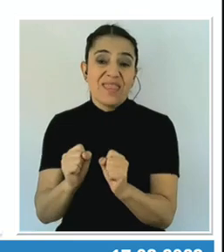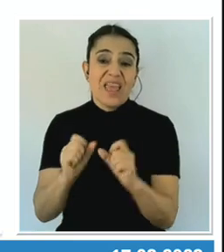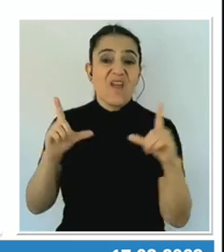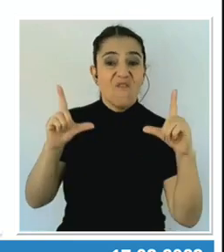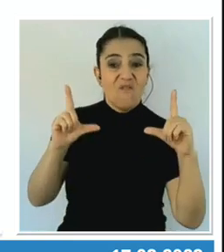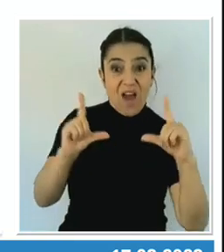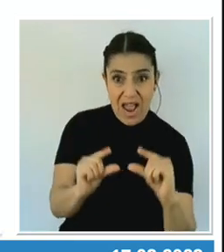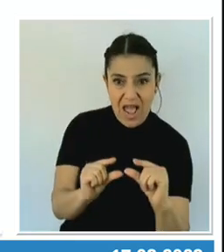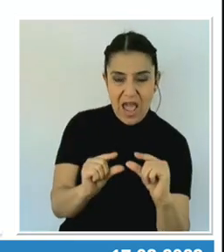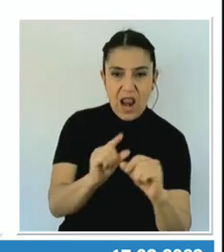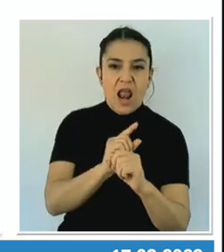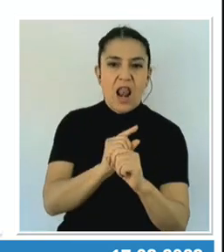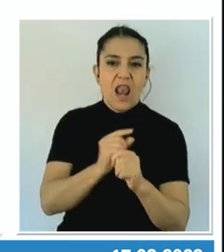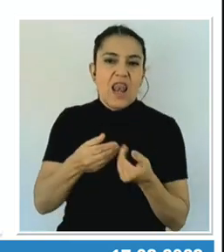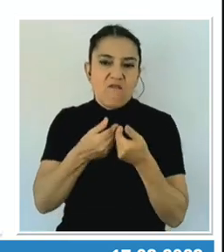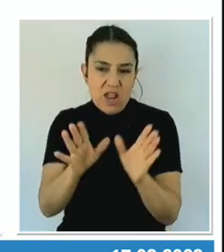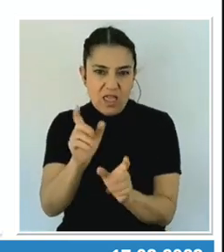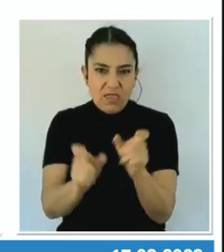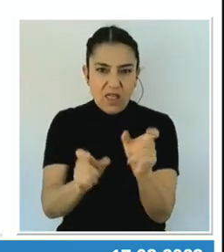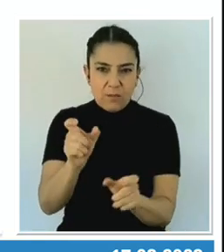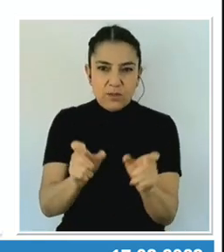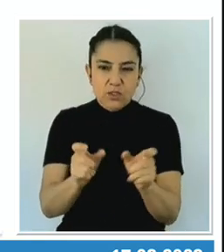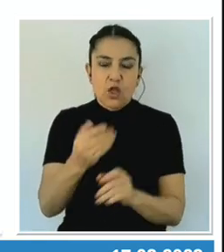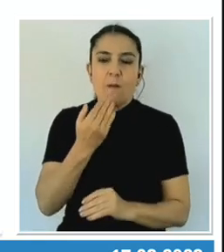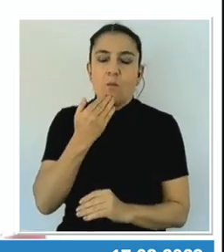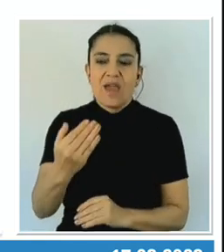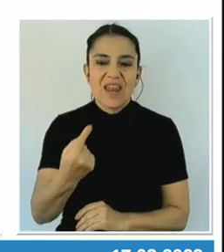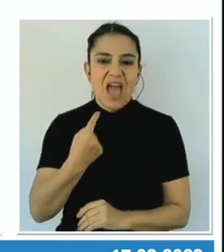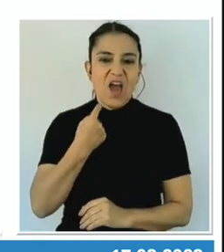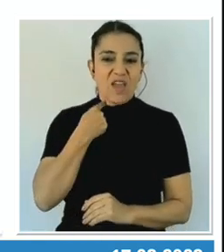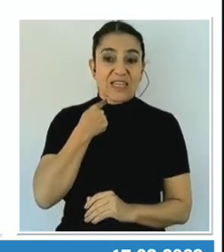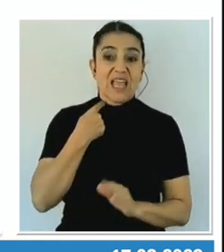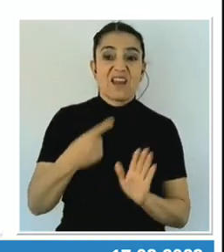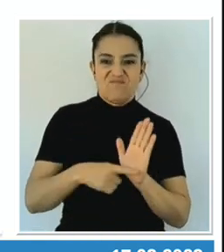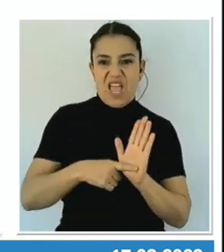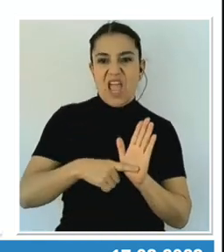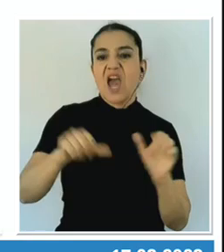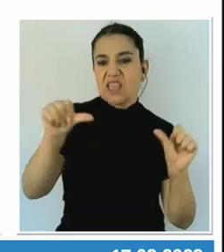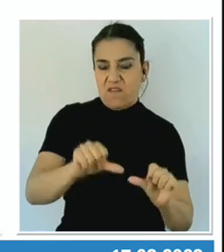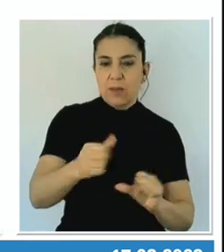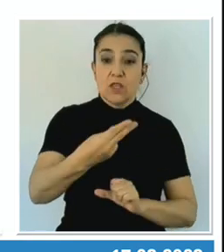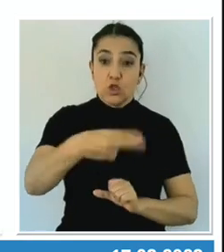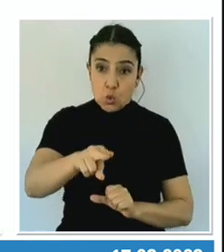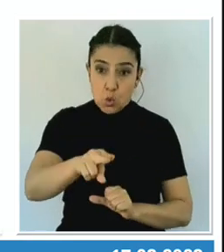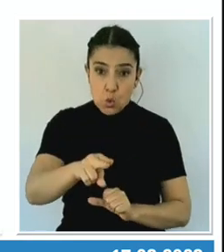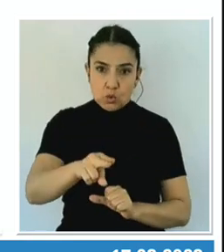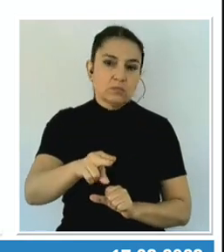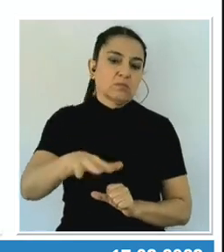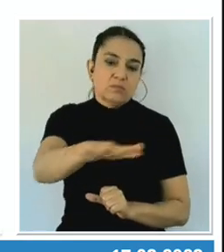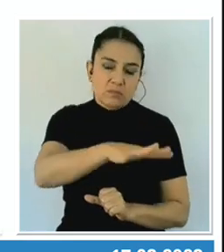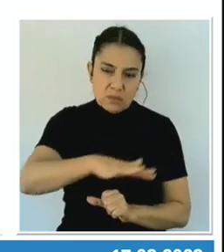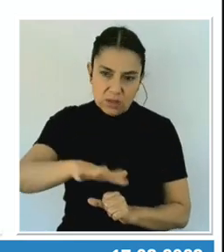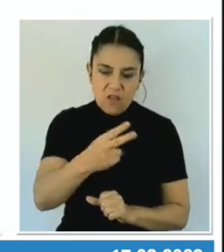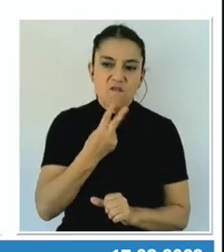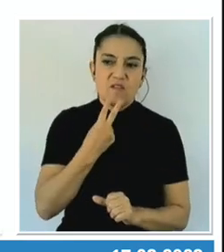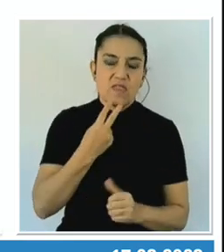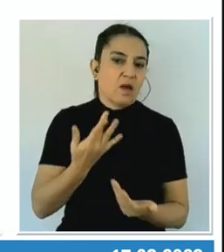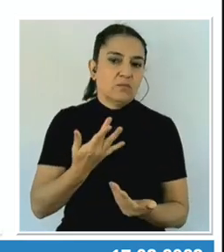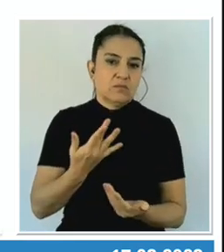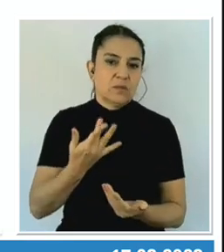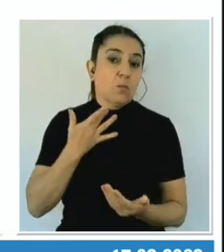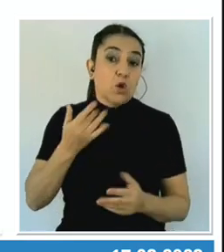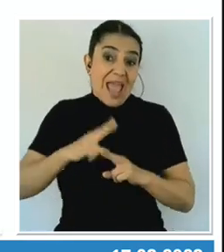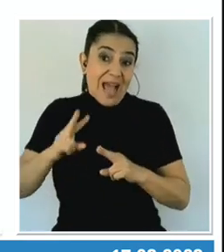puedan repercutir negativamente sus condiciones de vida, tanto por acción como por omisión. Tampoco hay que olvidar